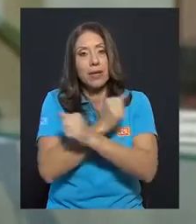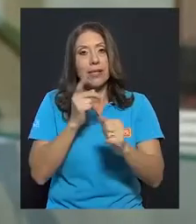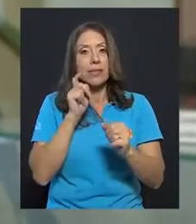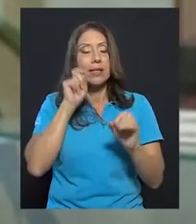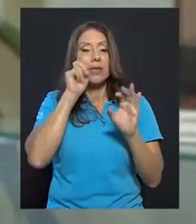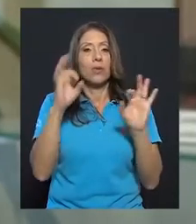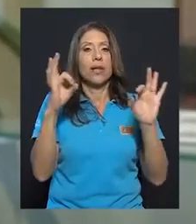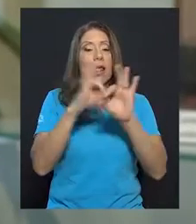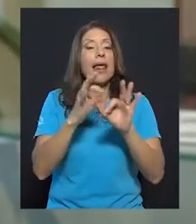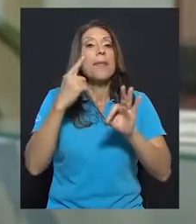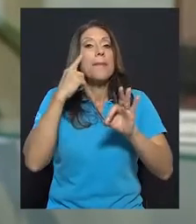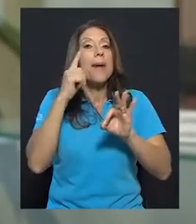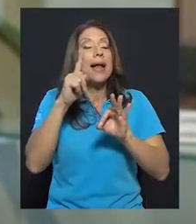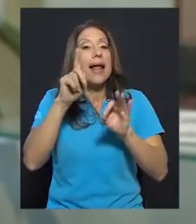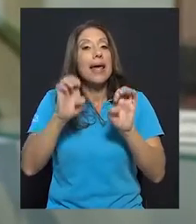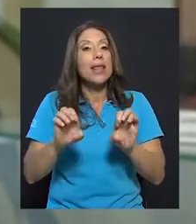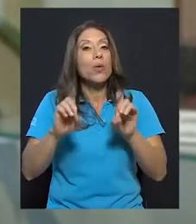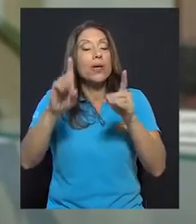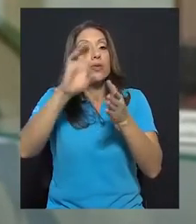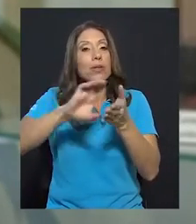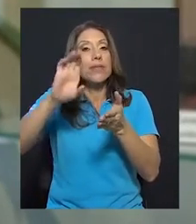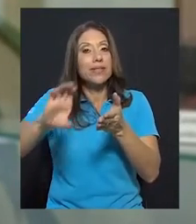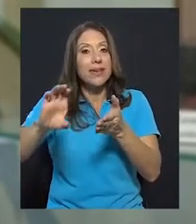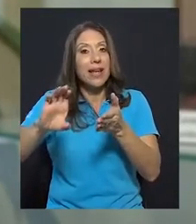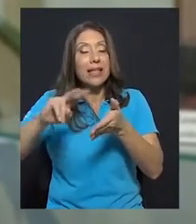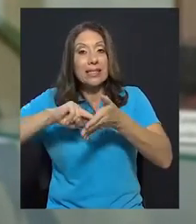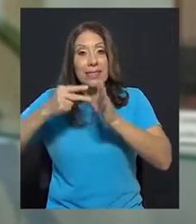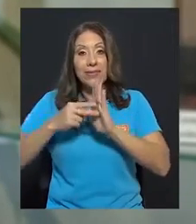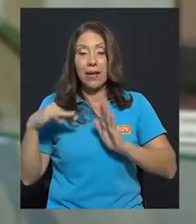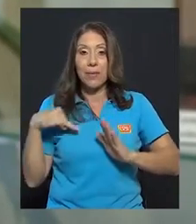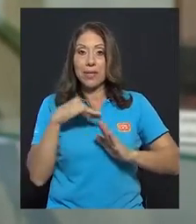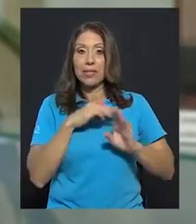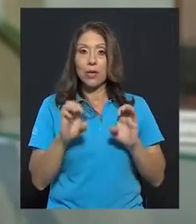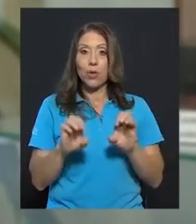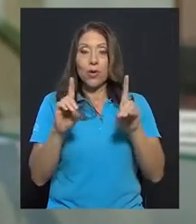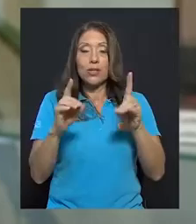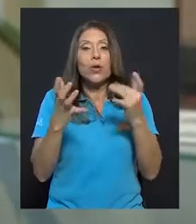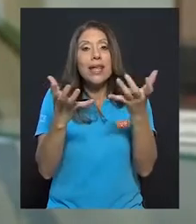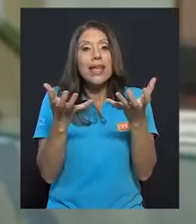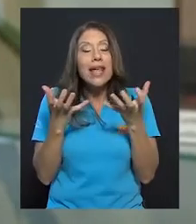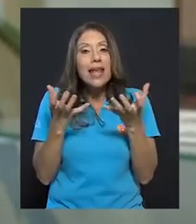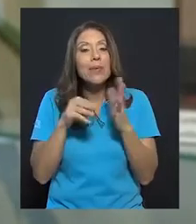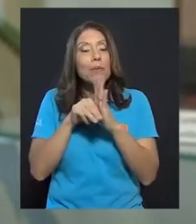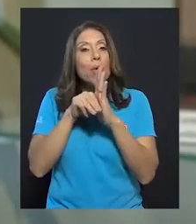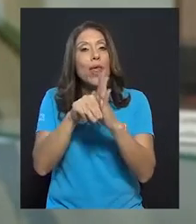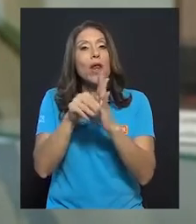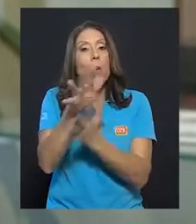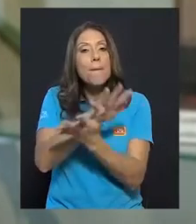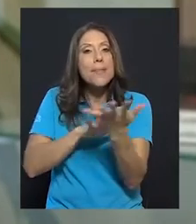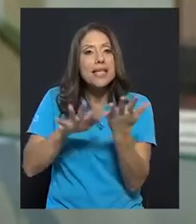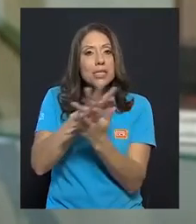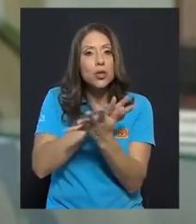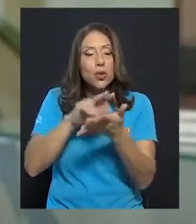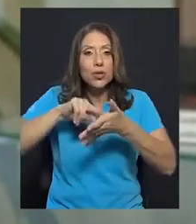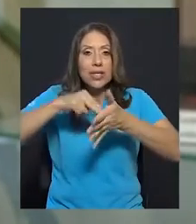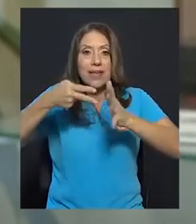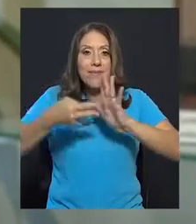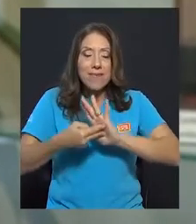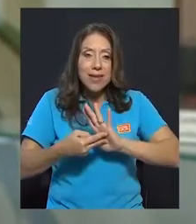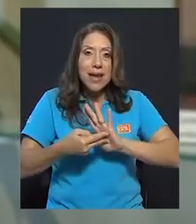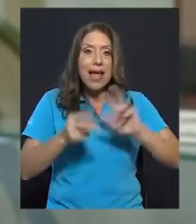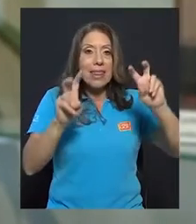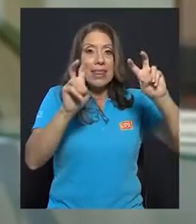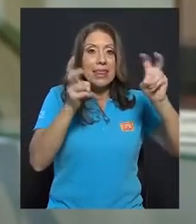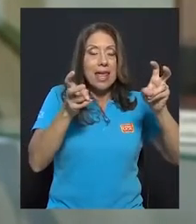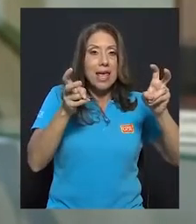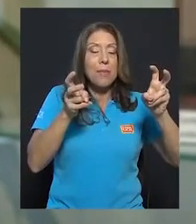educación diversificada. Entonces estamos hablando de que el Ministerio de Educación está apostando por un modelo mixto que implica tanto incorporar